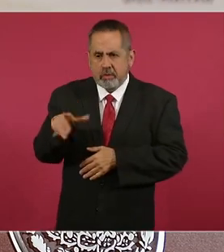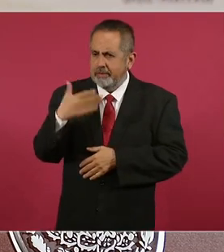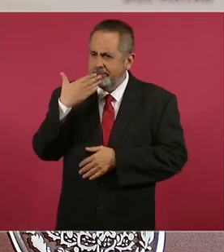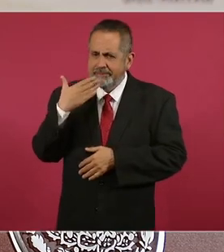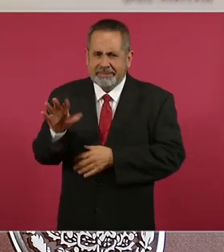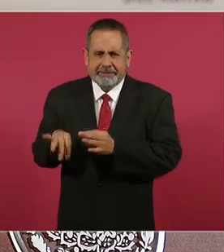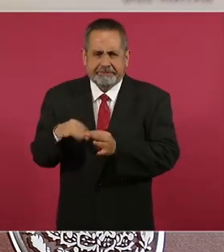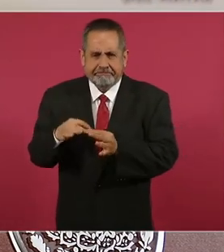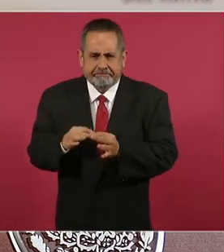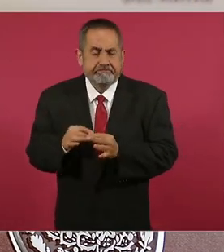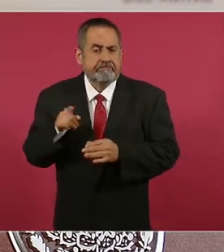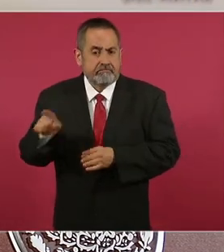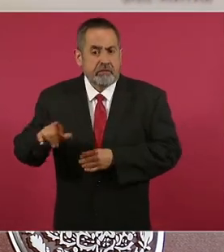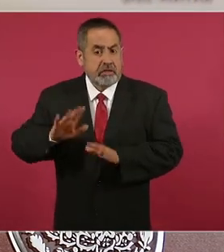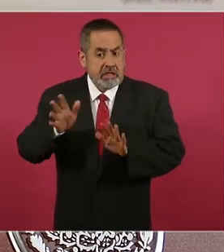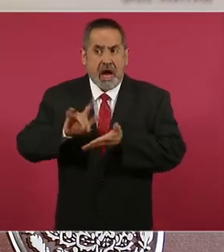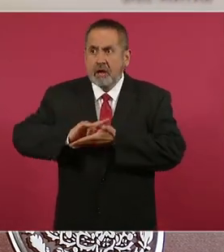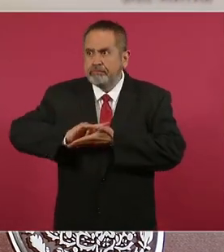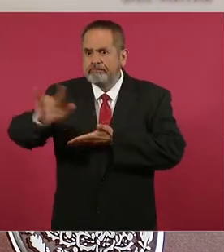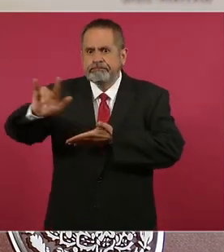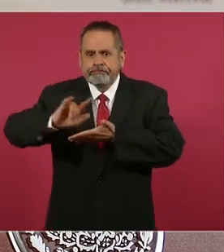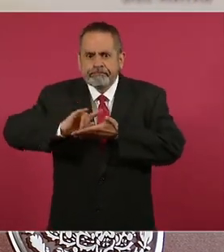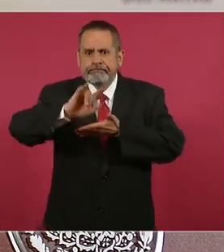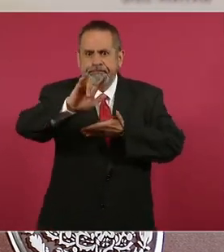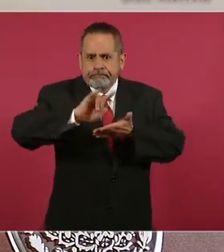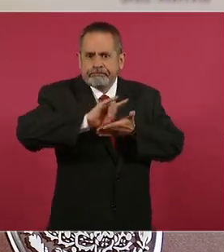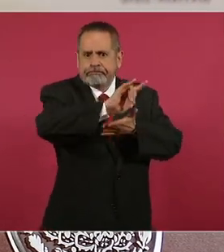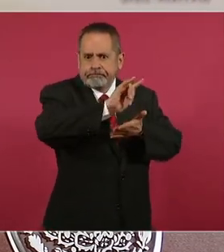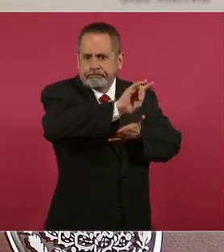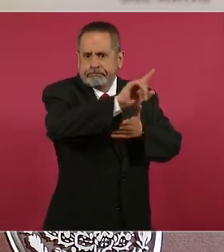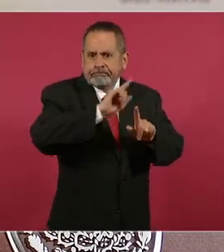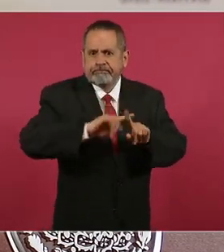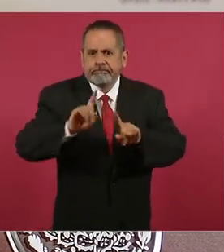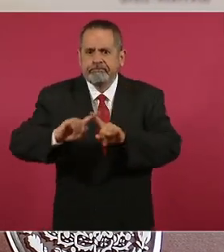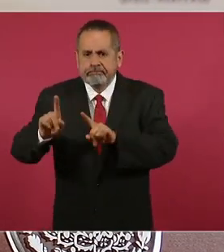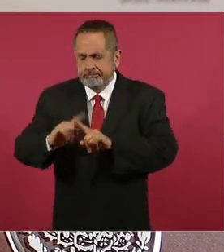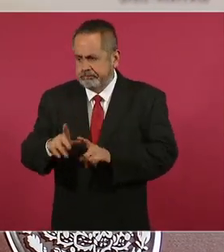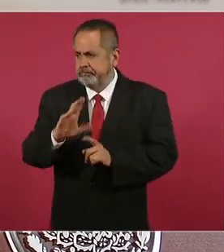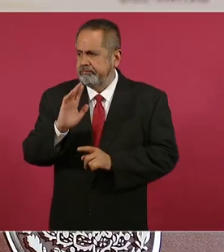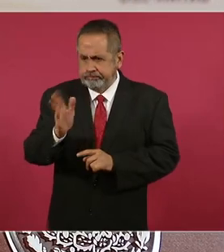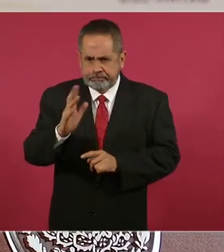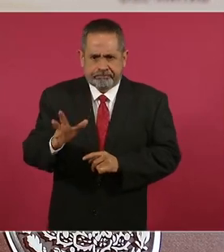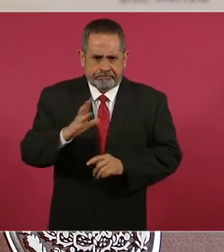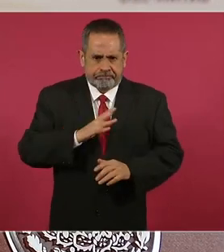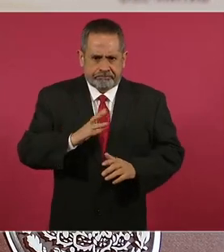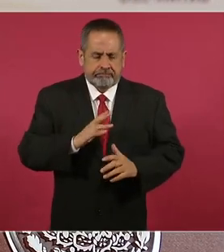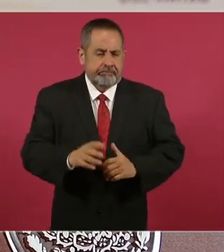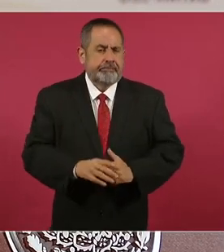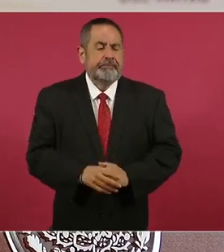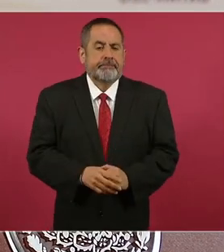ya tiene muchos vuelos, bastantes vuelos.